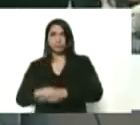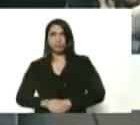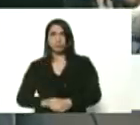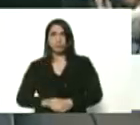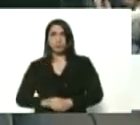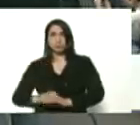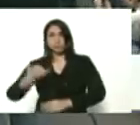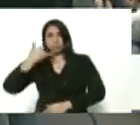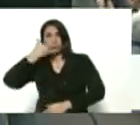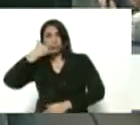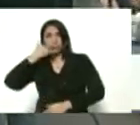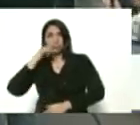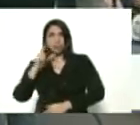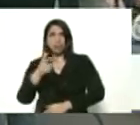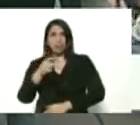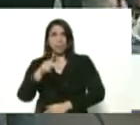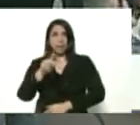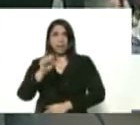teléfonos satelitales,